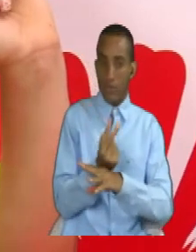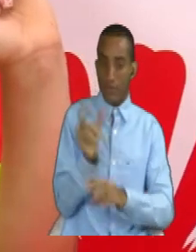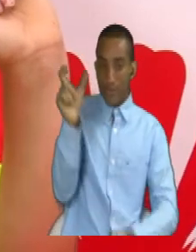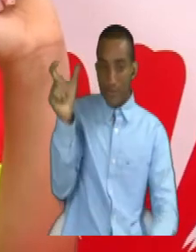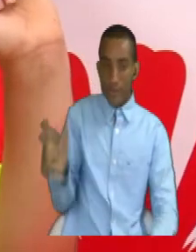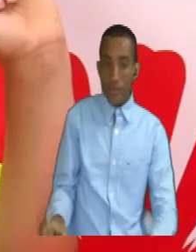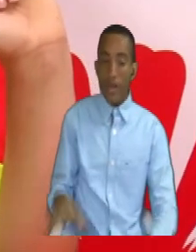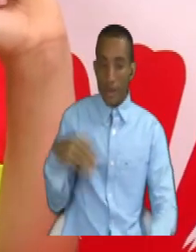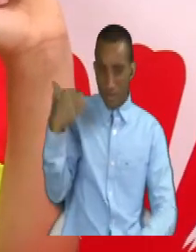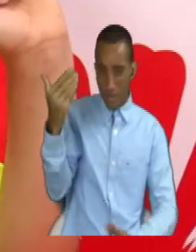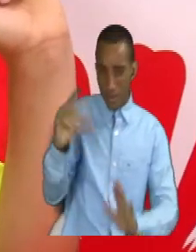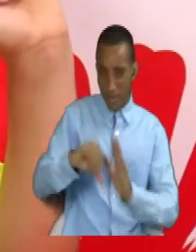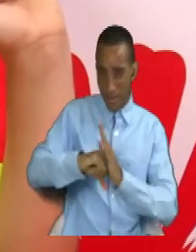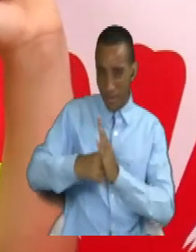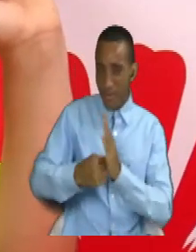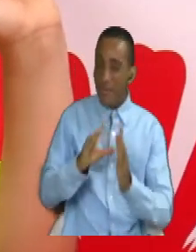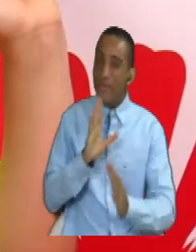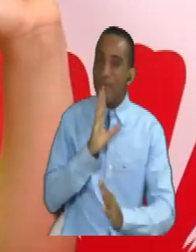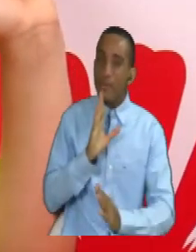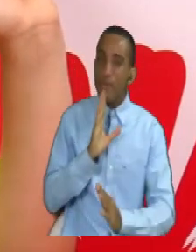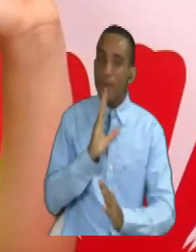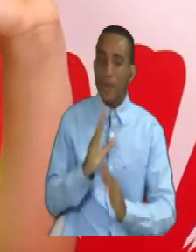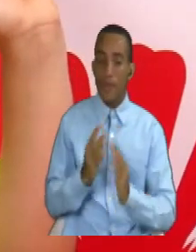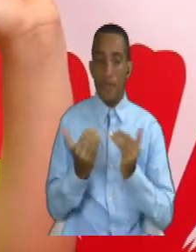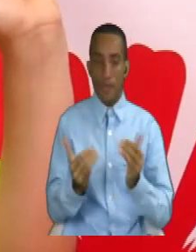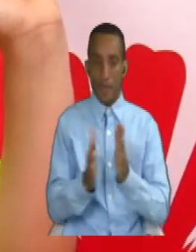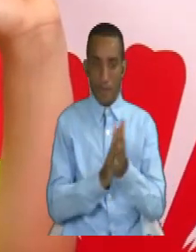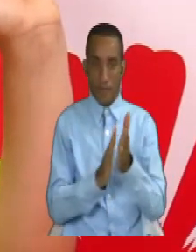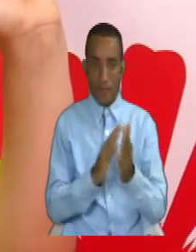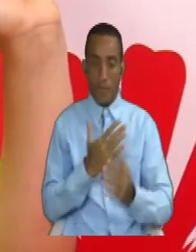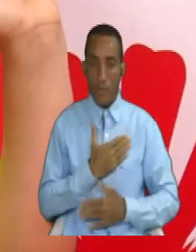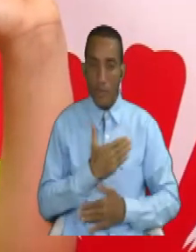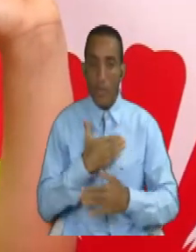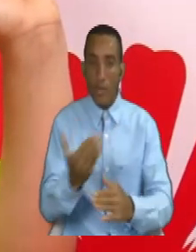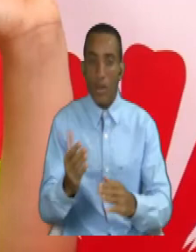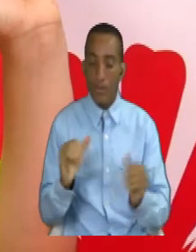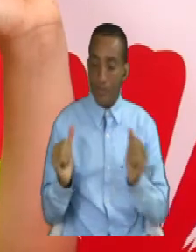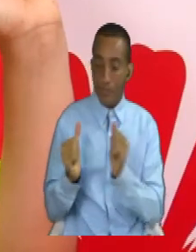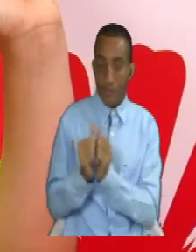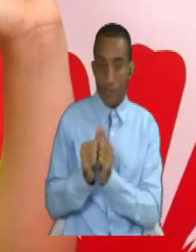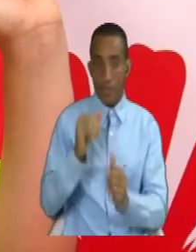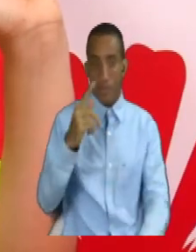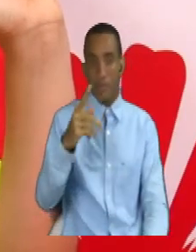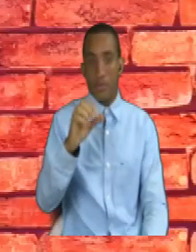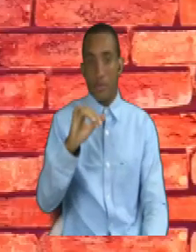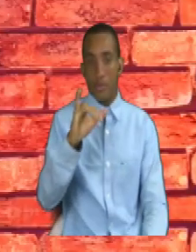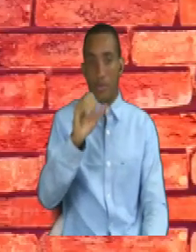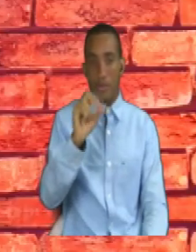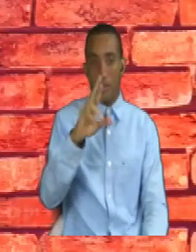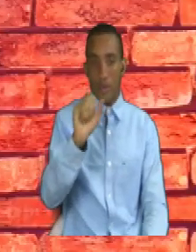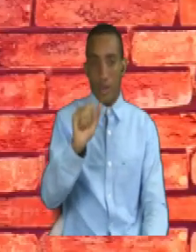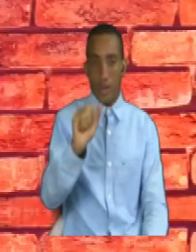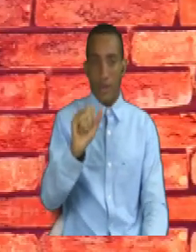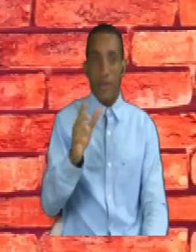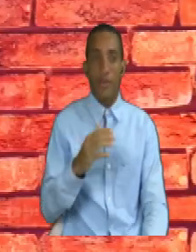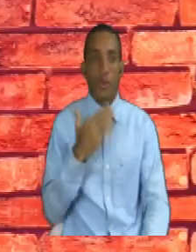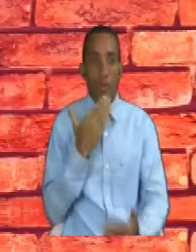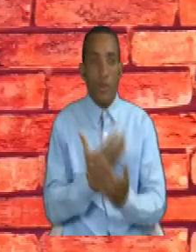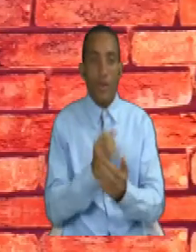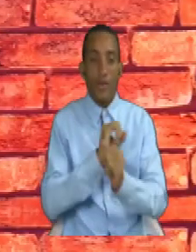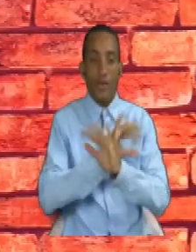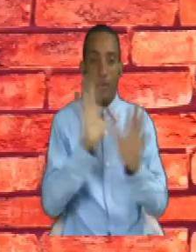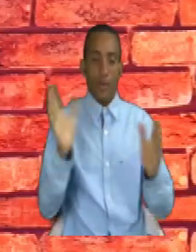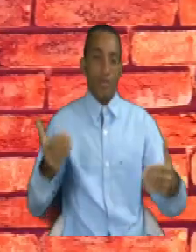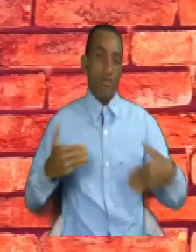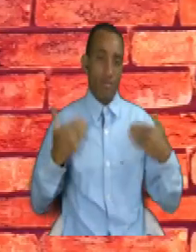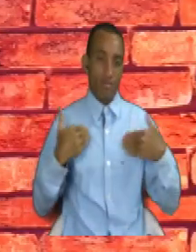ya les vamos a contar de quién se trata, porque en este momento yo voy a saludar a mi compañera Kiara de la OSA. Hola, Kiara. Hola, Jennifer, muy buenos días, contenta de estar